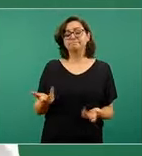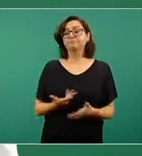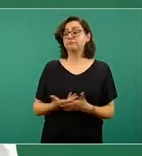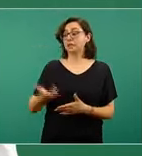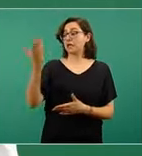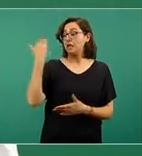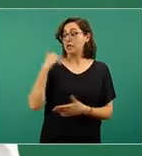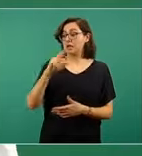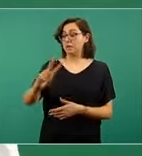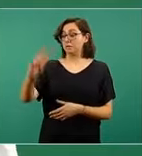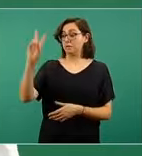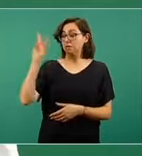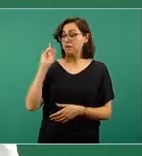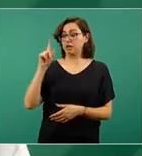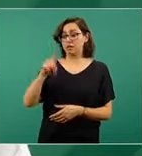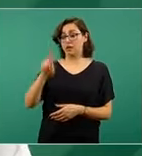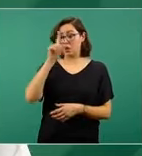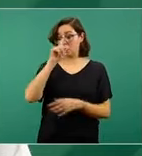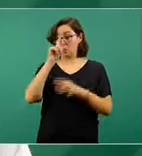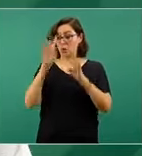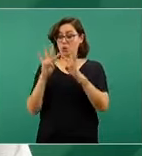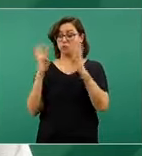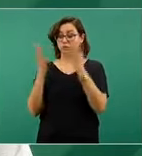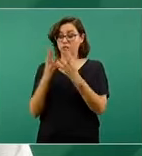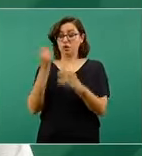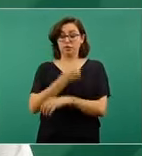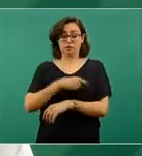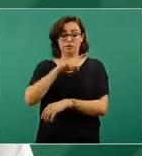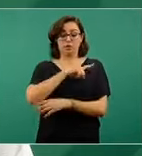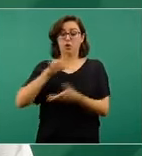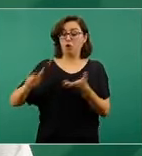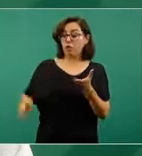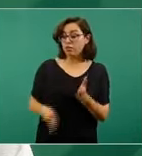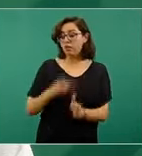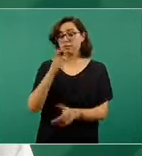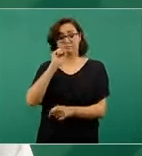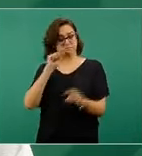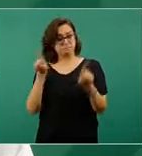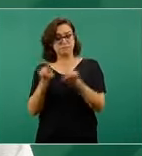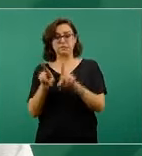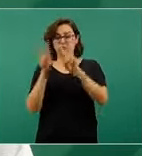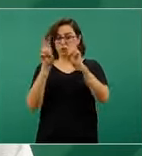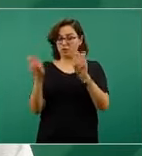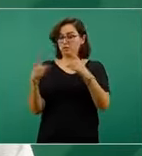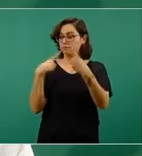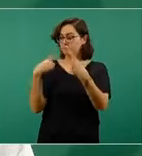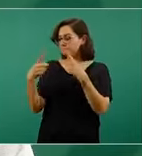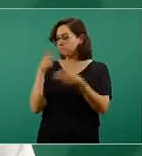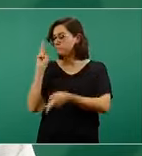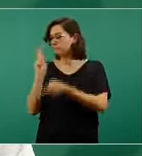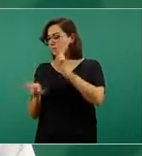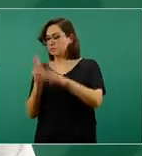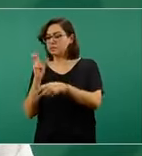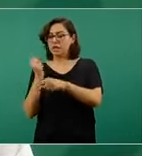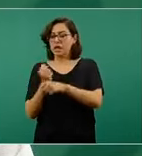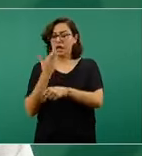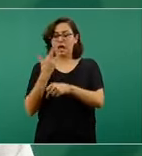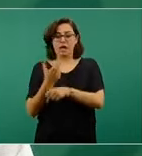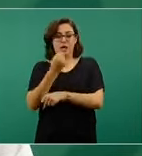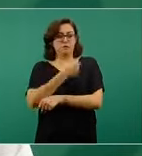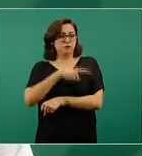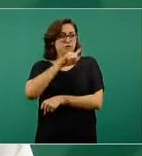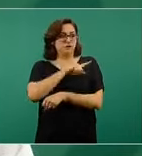pasado, tuvimos nuevamente una conversación al respecto y destacamos, comentábamos con las y los secretarios de salud, quienes